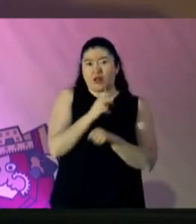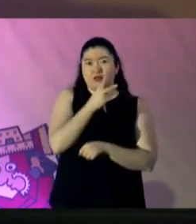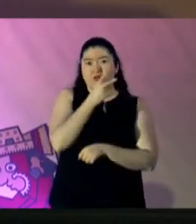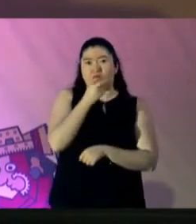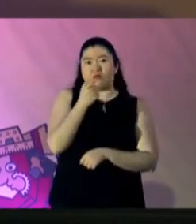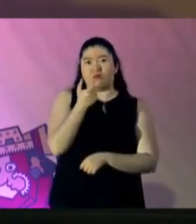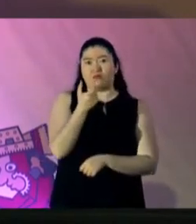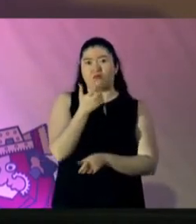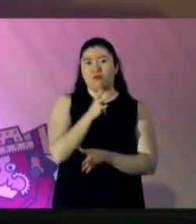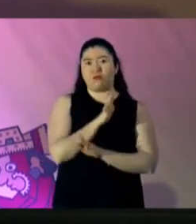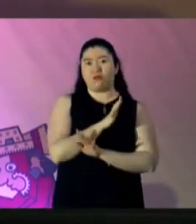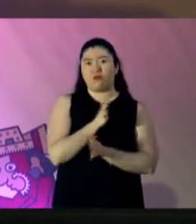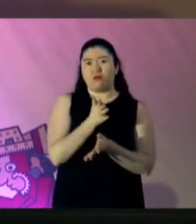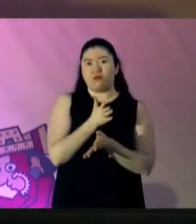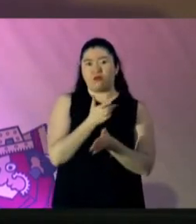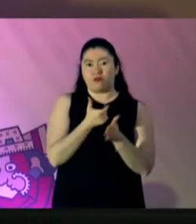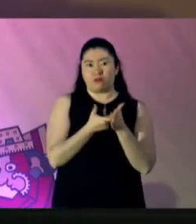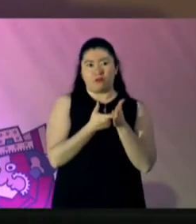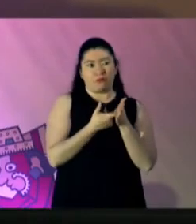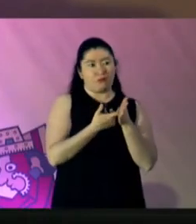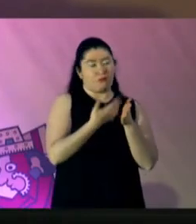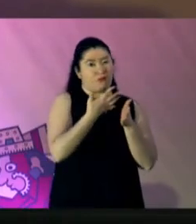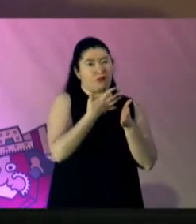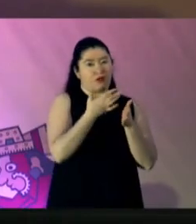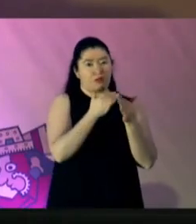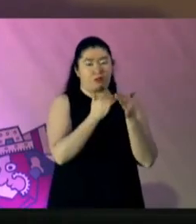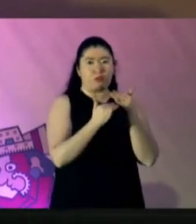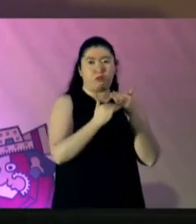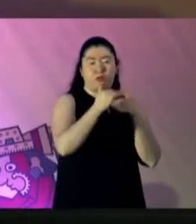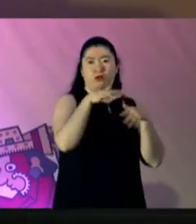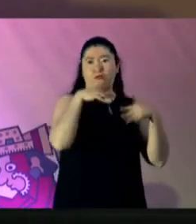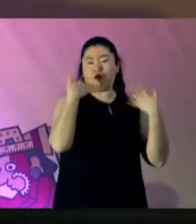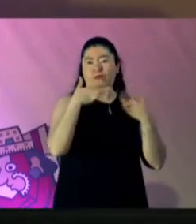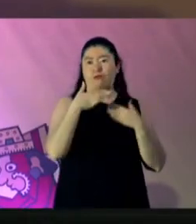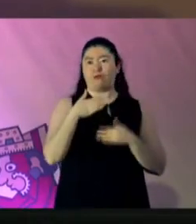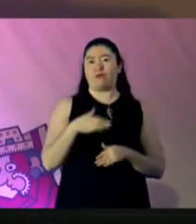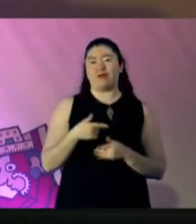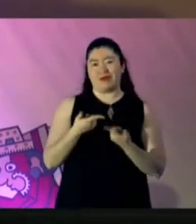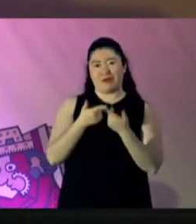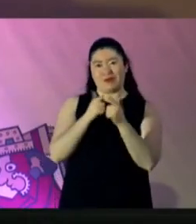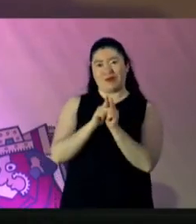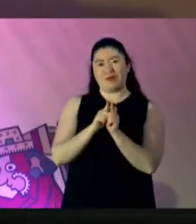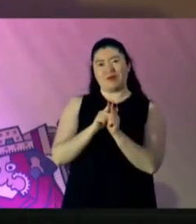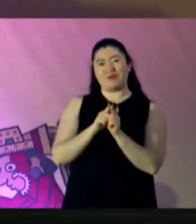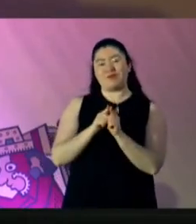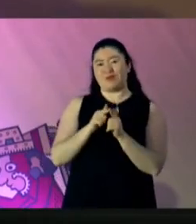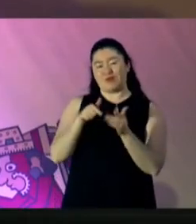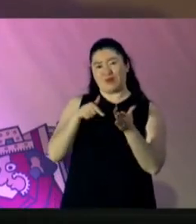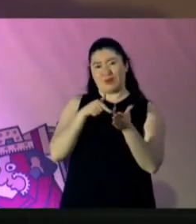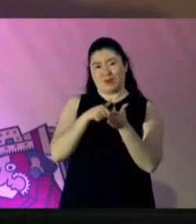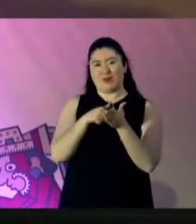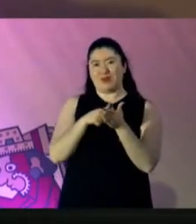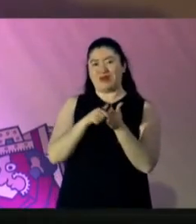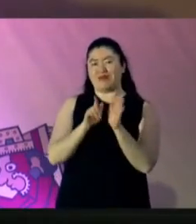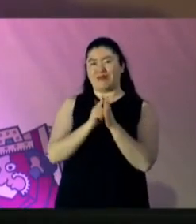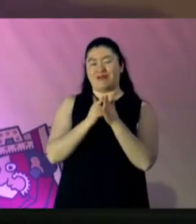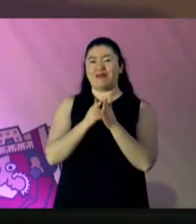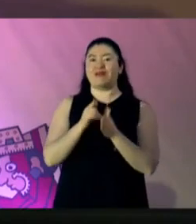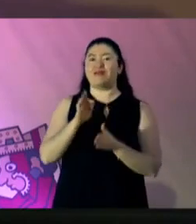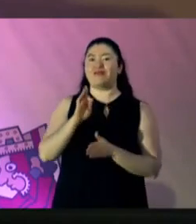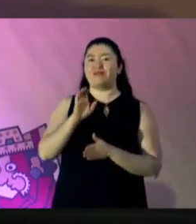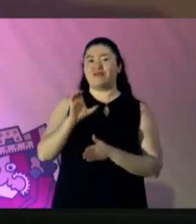200 pesos y de ahí hasta lo que quieran el fondo de cultura económica creo que ha asumido como